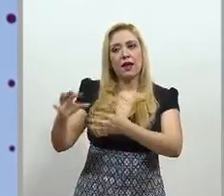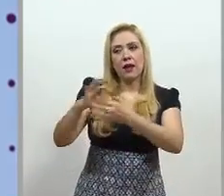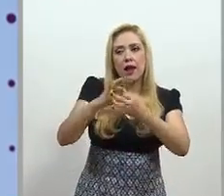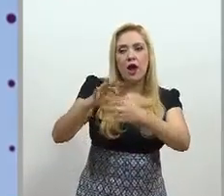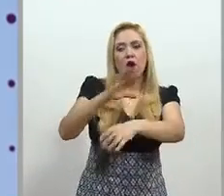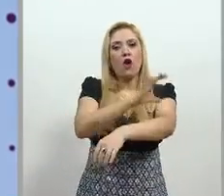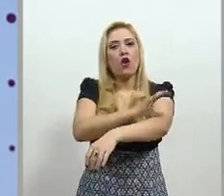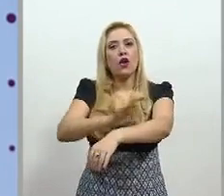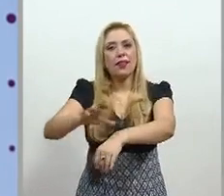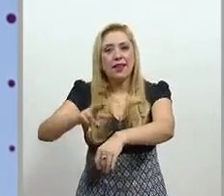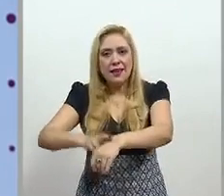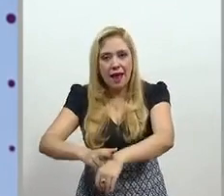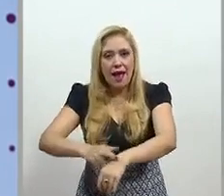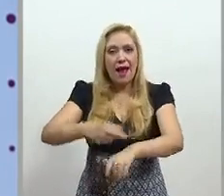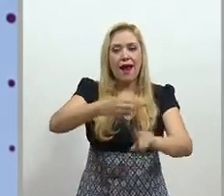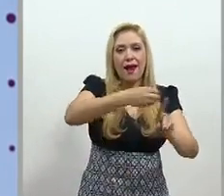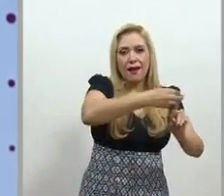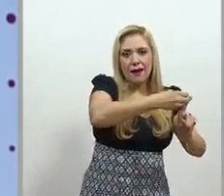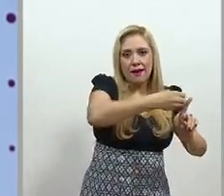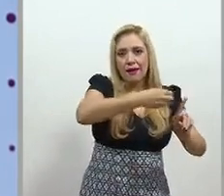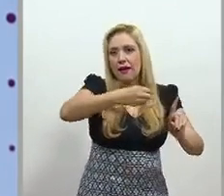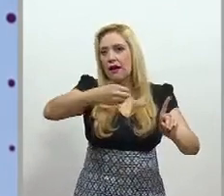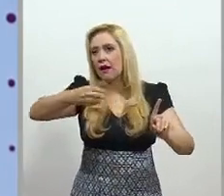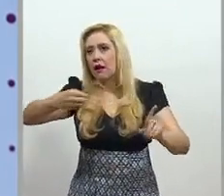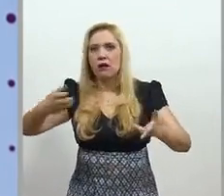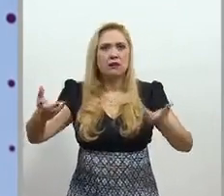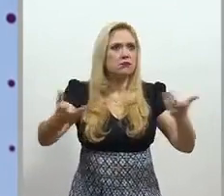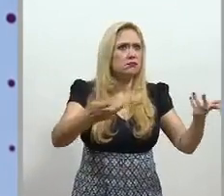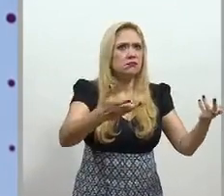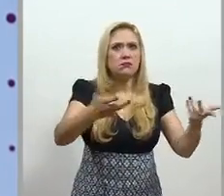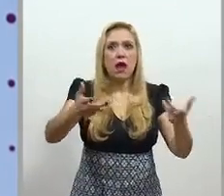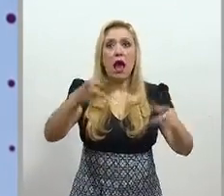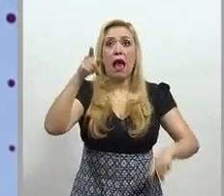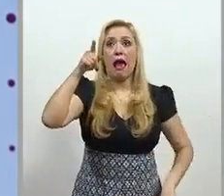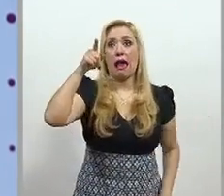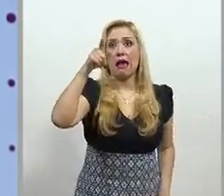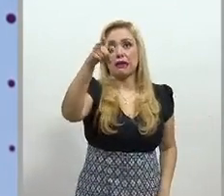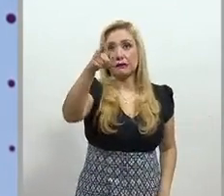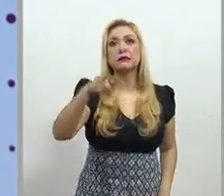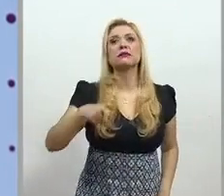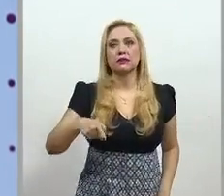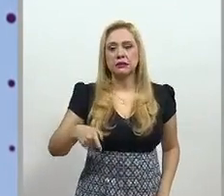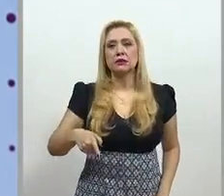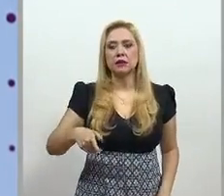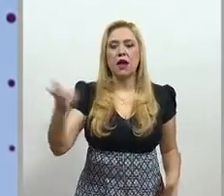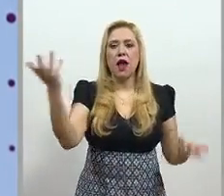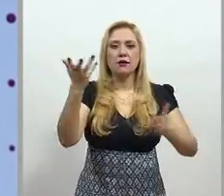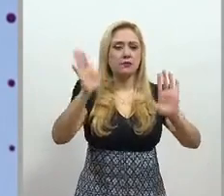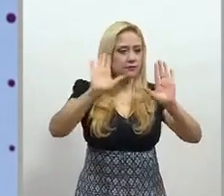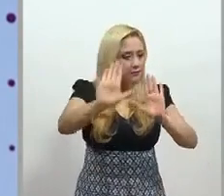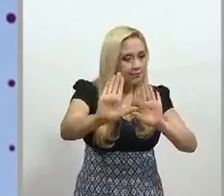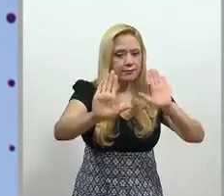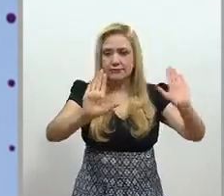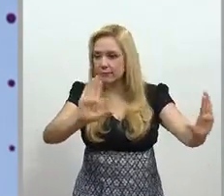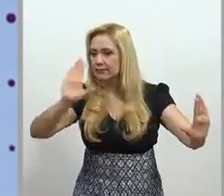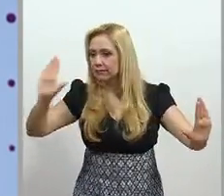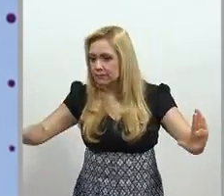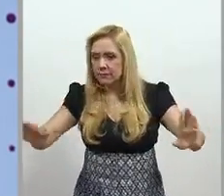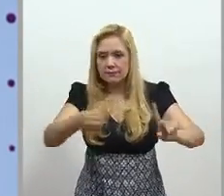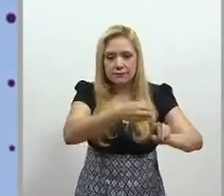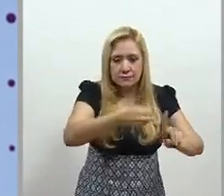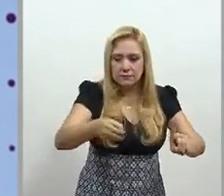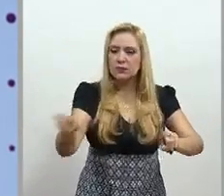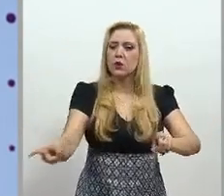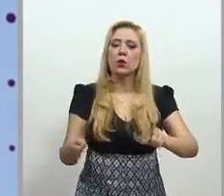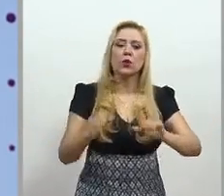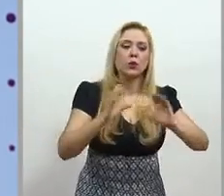decir, necesitas alguna parte que tenga específicamente el poder de coordinar a los demás para proteger a ese medio ambiente. Es como si